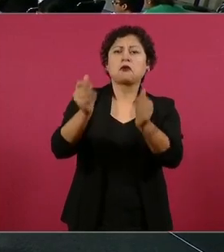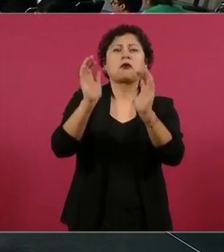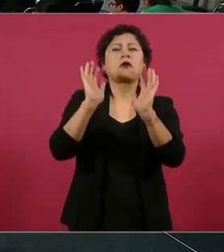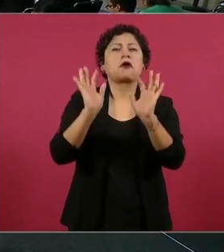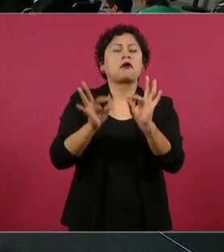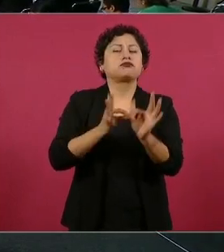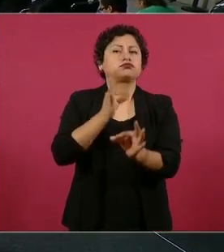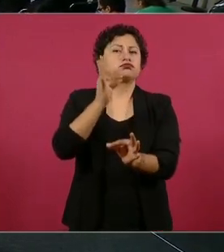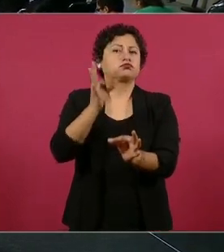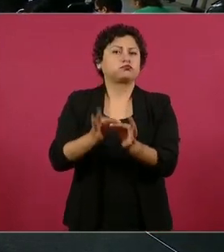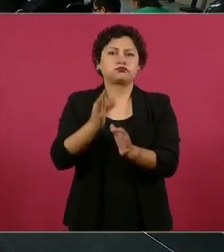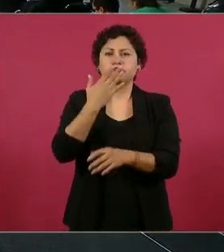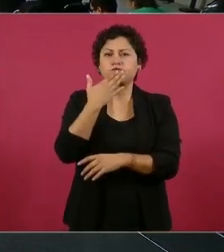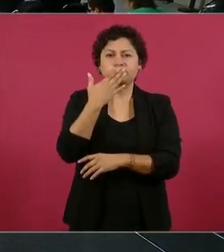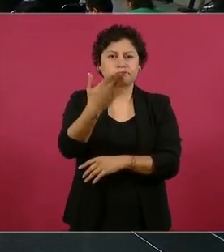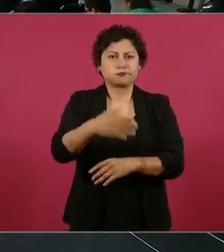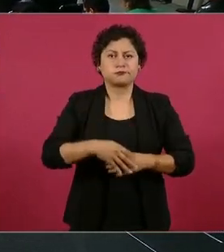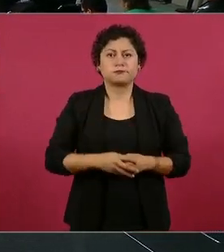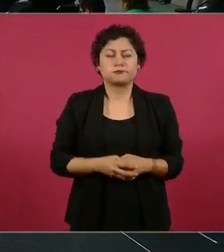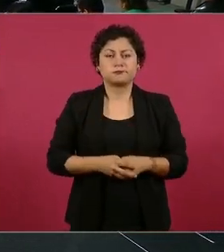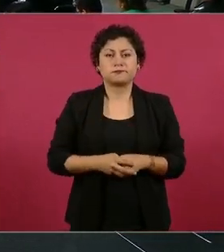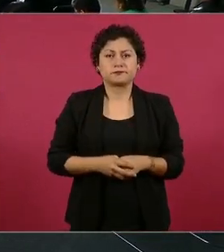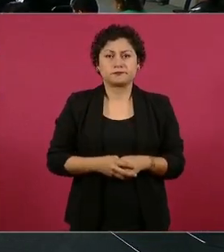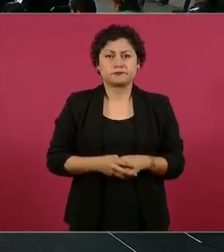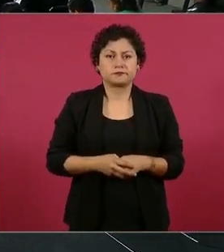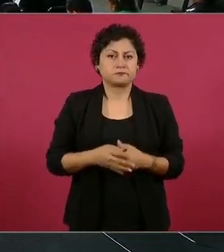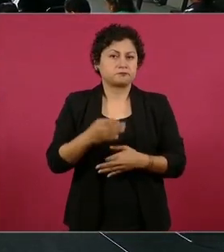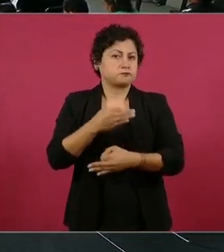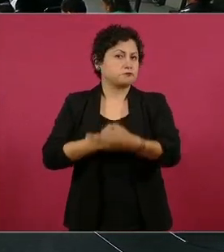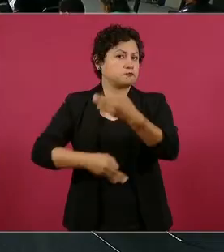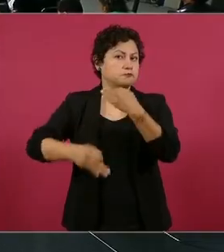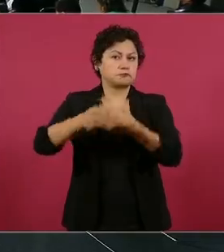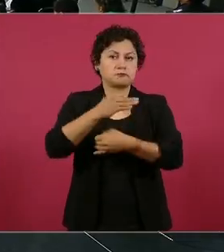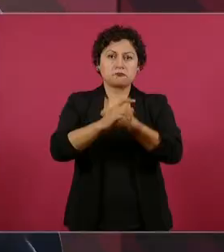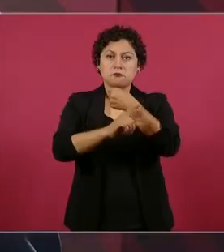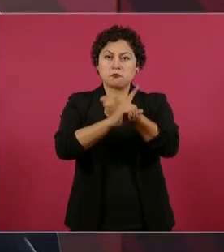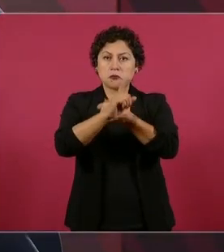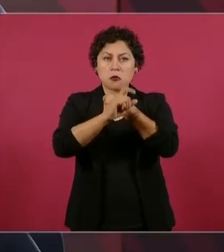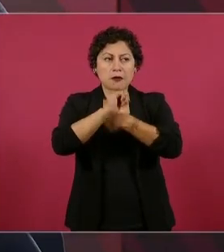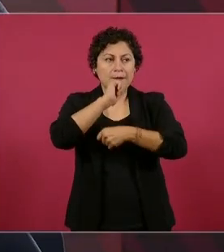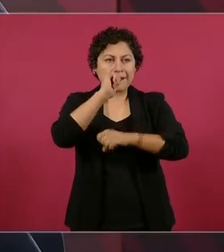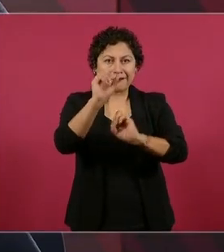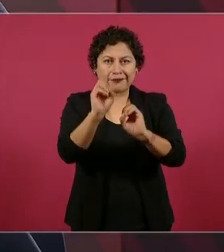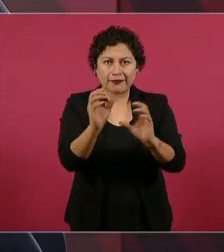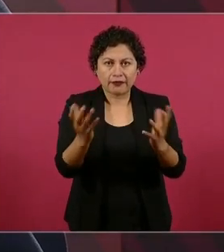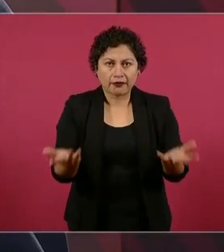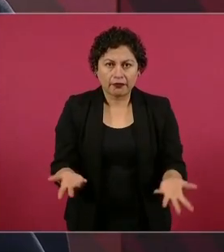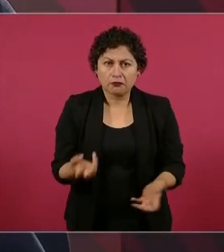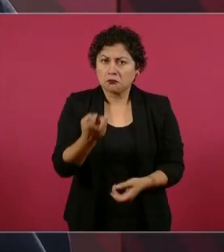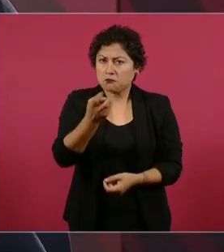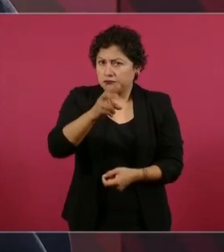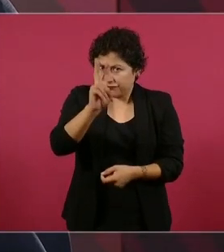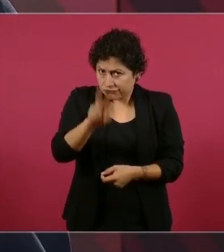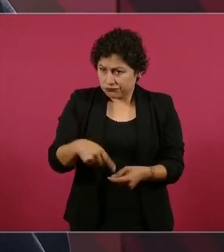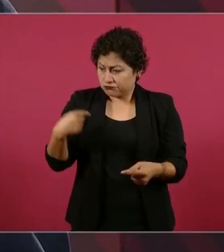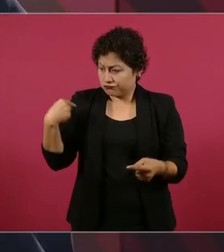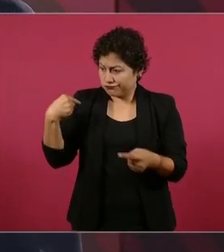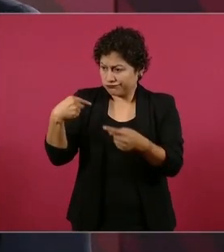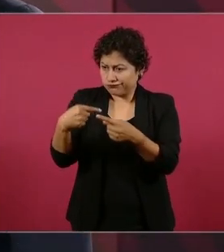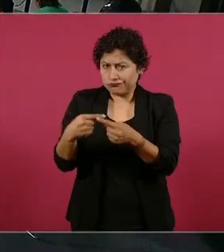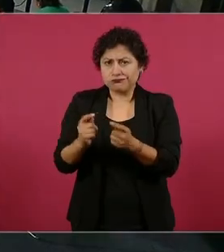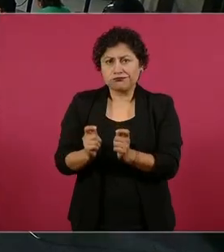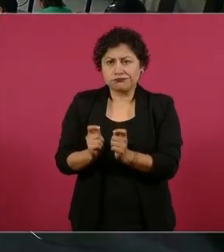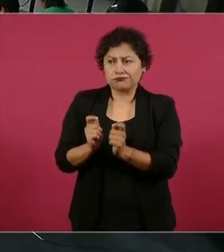se lleve a cabo sin problemas. Y así está sucediendo.